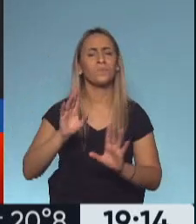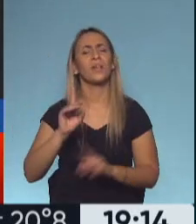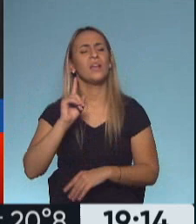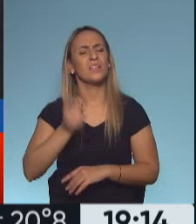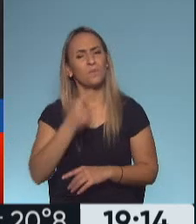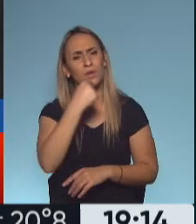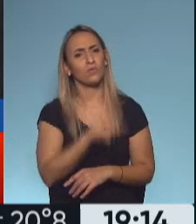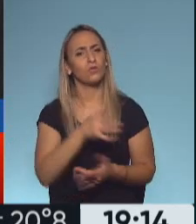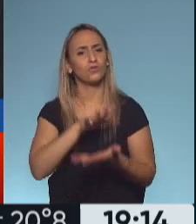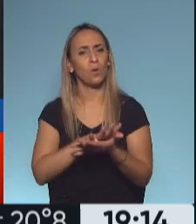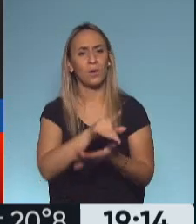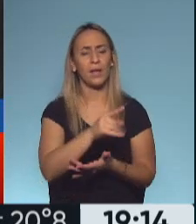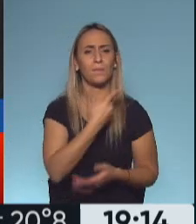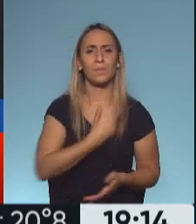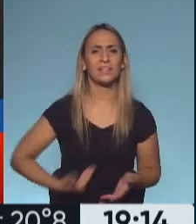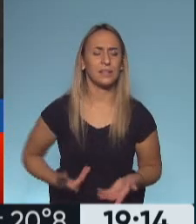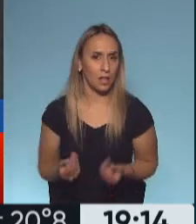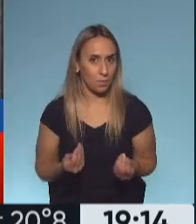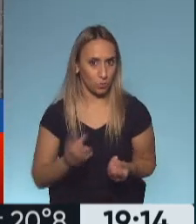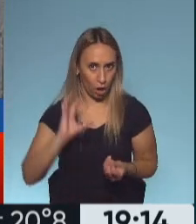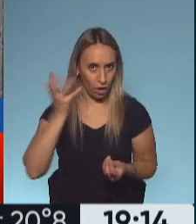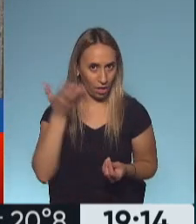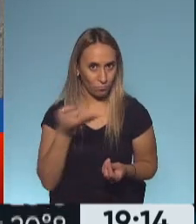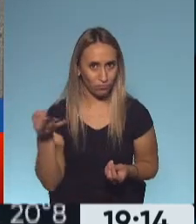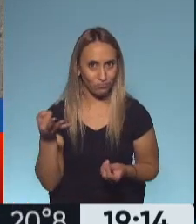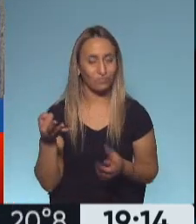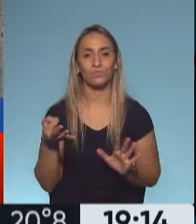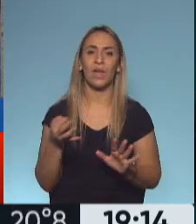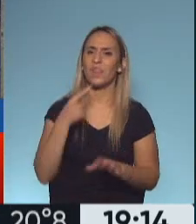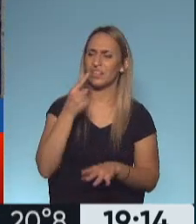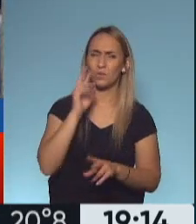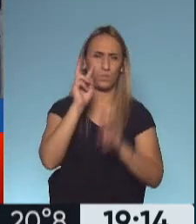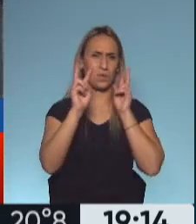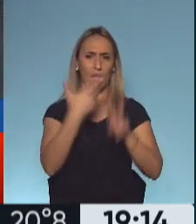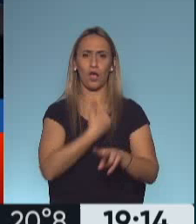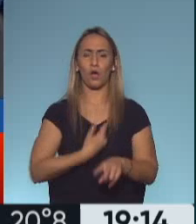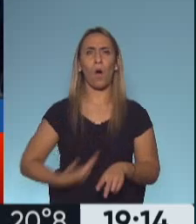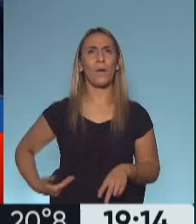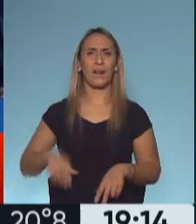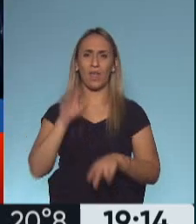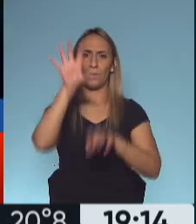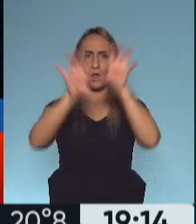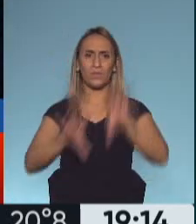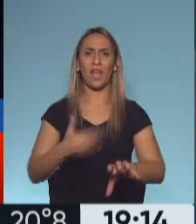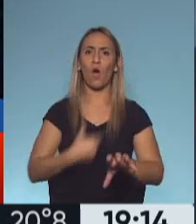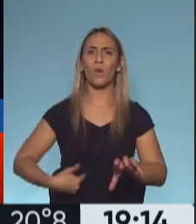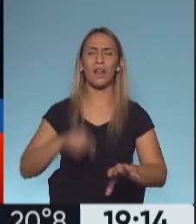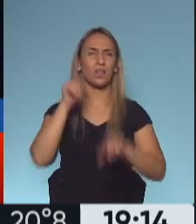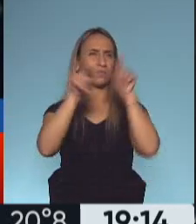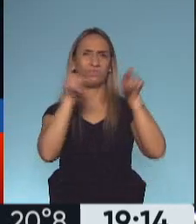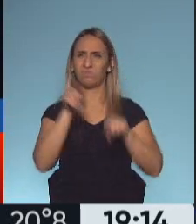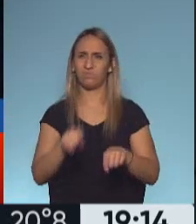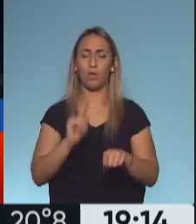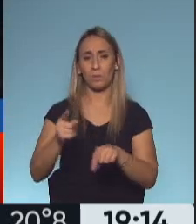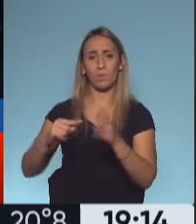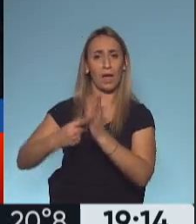utilizó Gastón, pero que está viendo que los gobernadores, por ejemplo, hacen retranca para tomar algún tipo de restricción. Lo mismo pasa en Cava. El